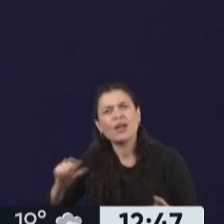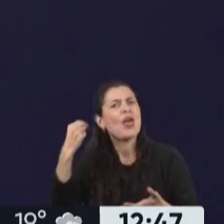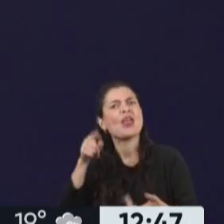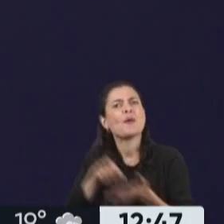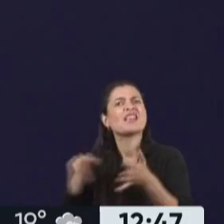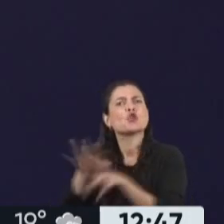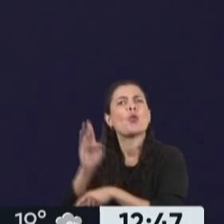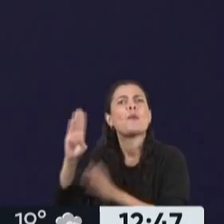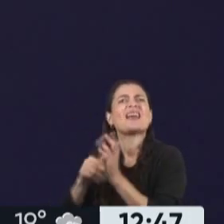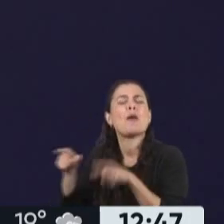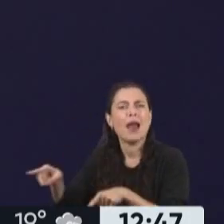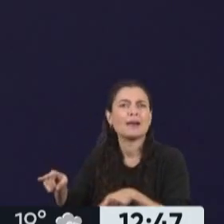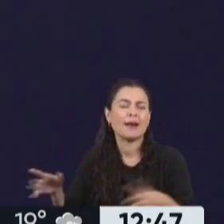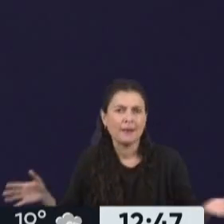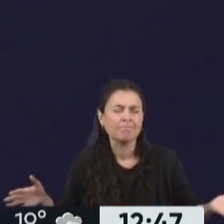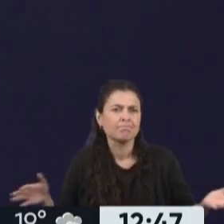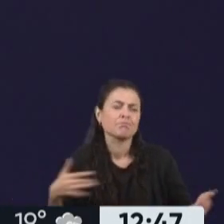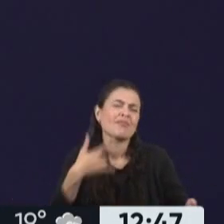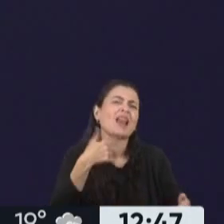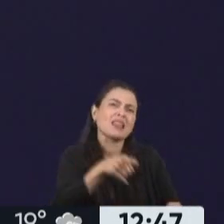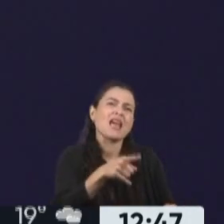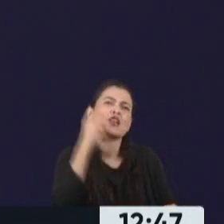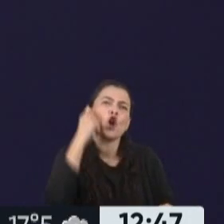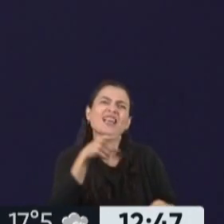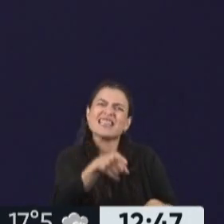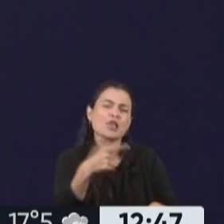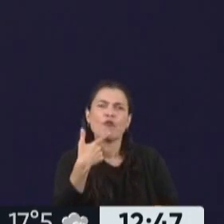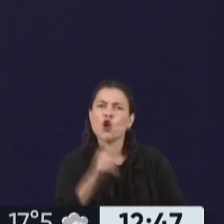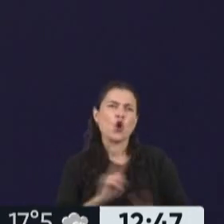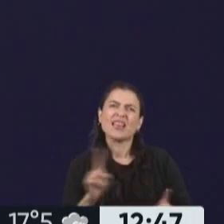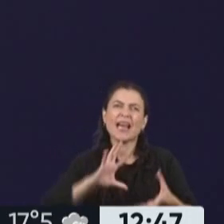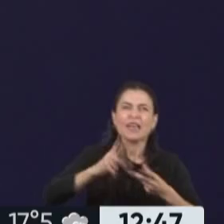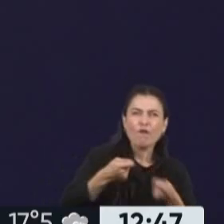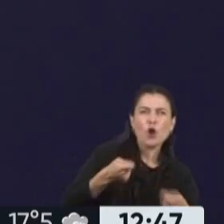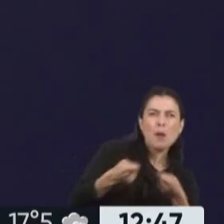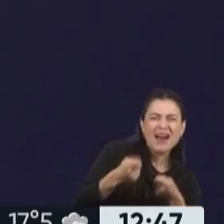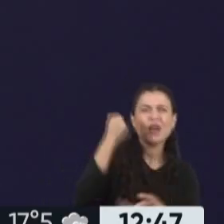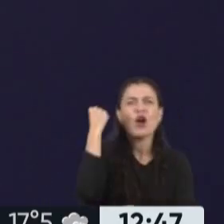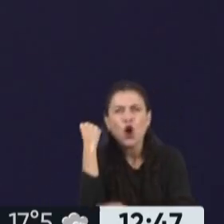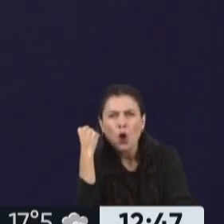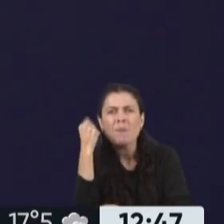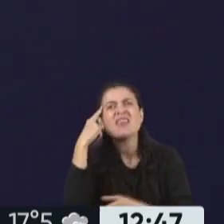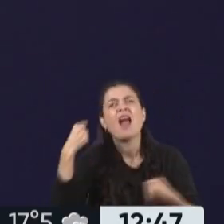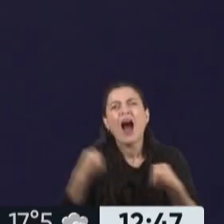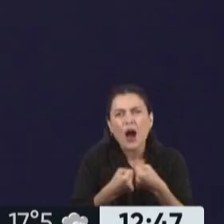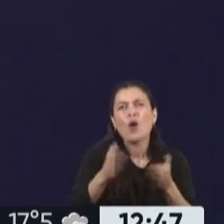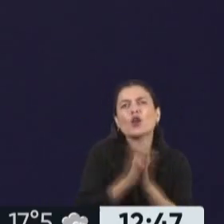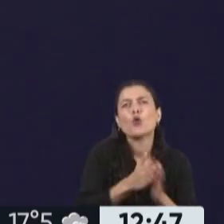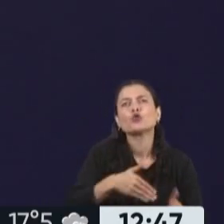muy bien cómo se hacen estos acuerdos, pero además de eso, antes de sugerir